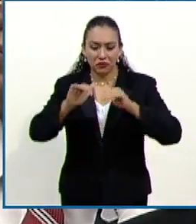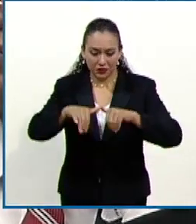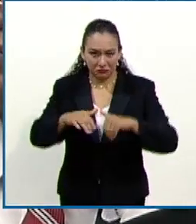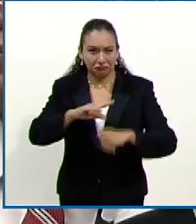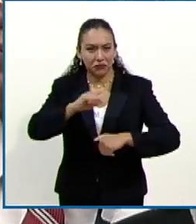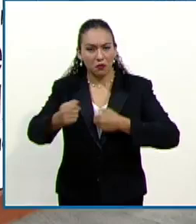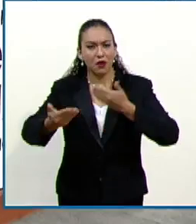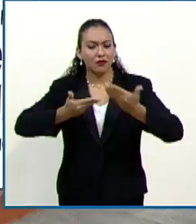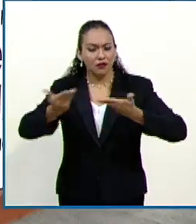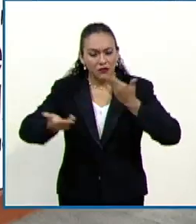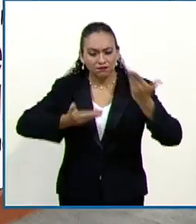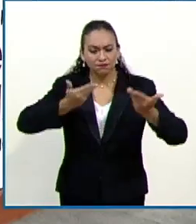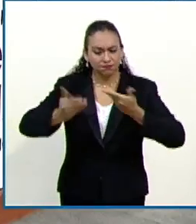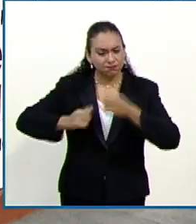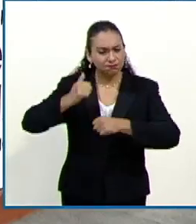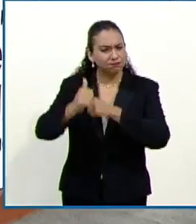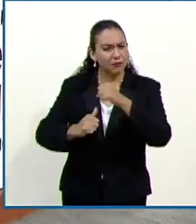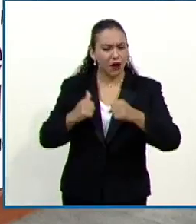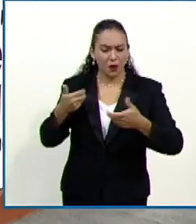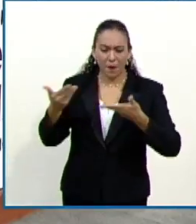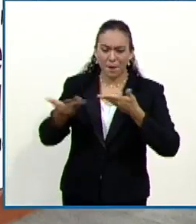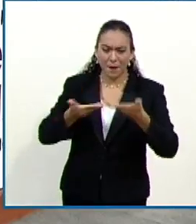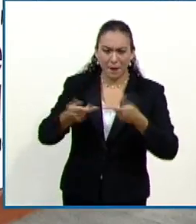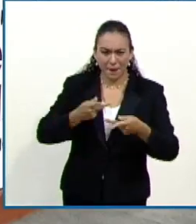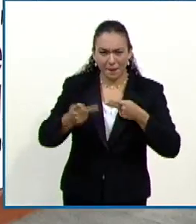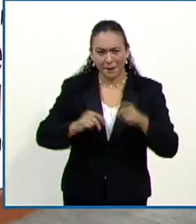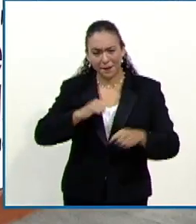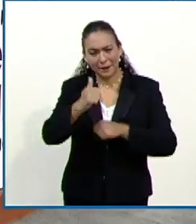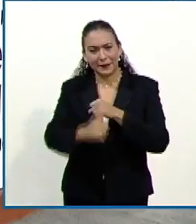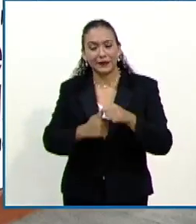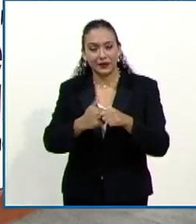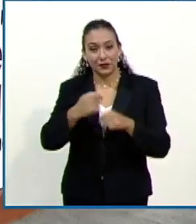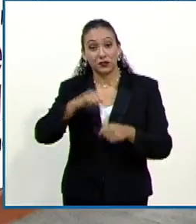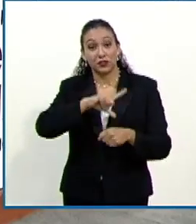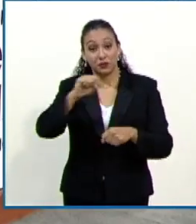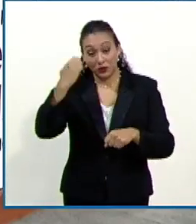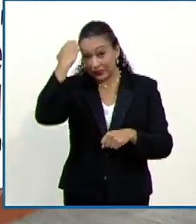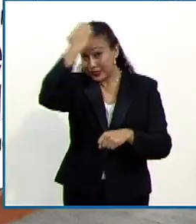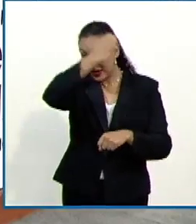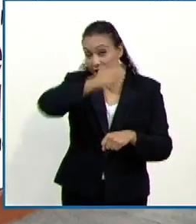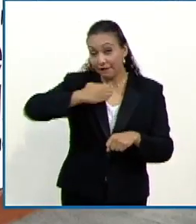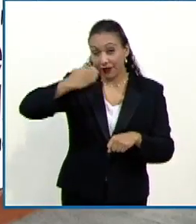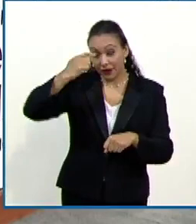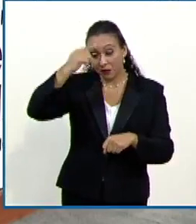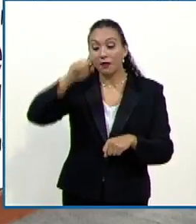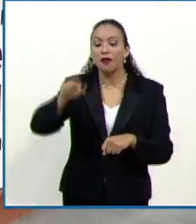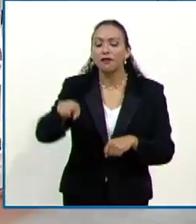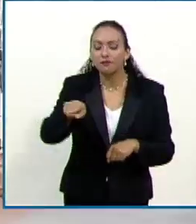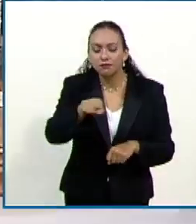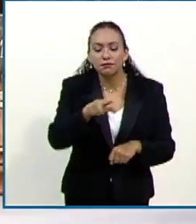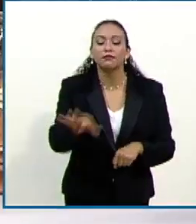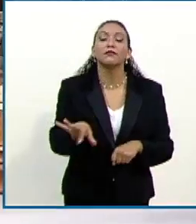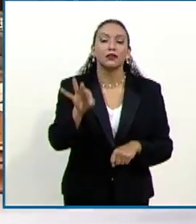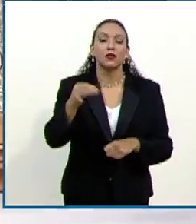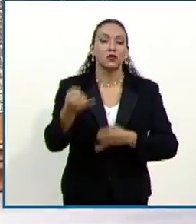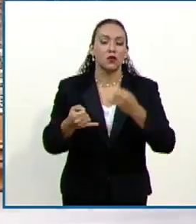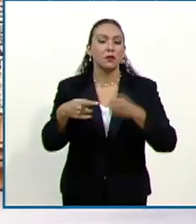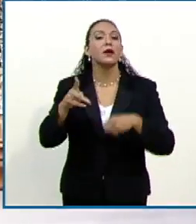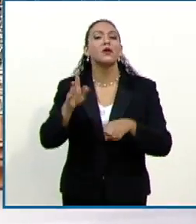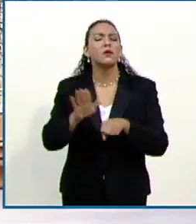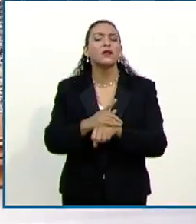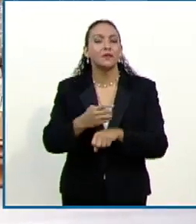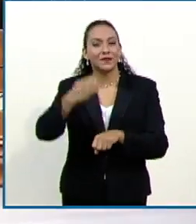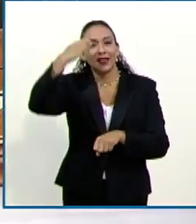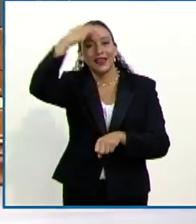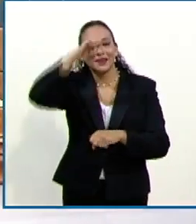manera transparente y mediante mecanismos efectivos de justicia abierta. En la mesa sobre independencia judicial y